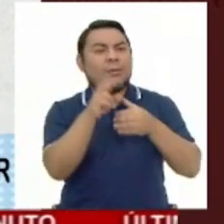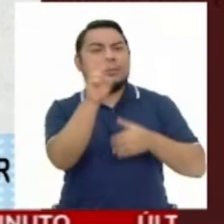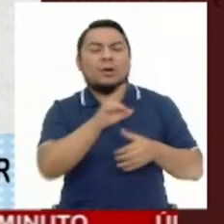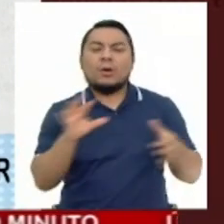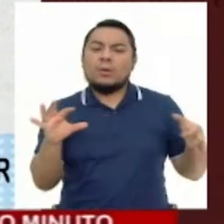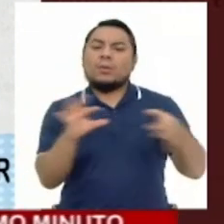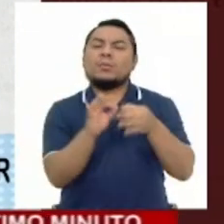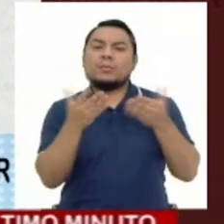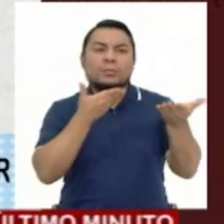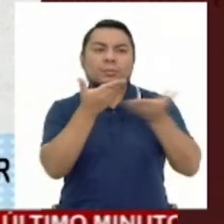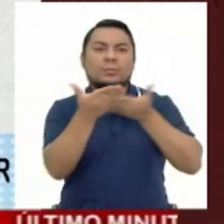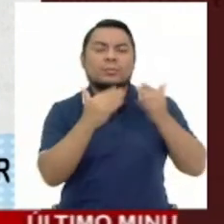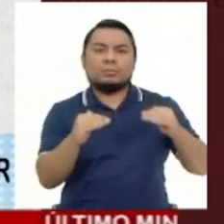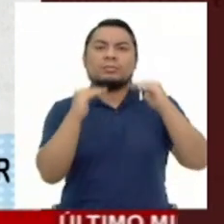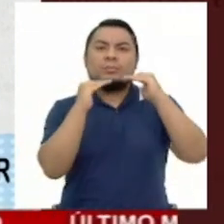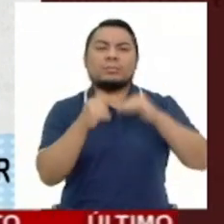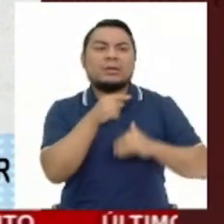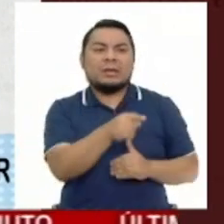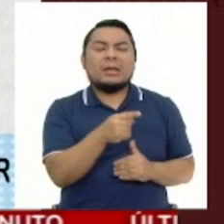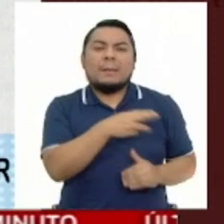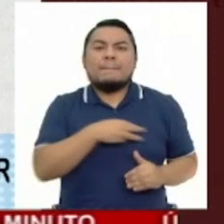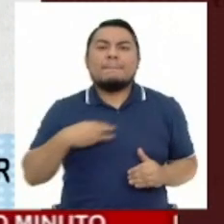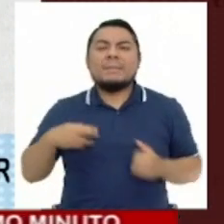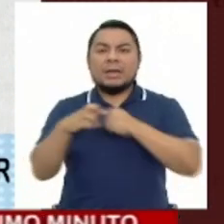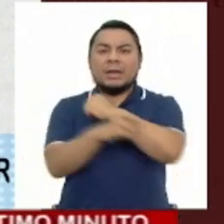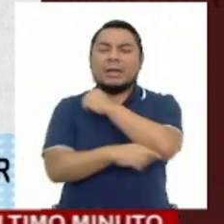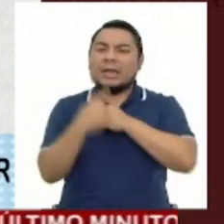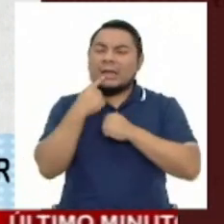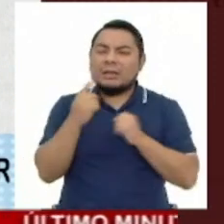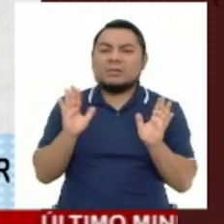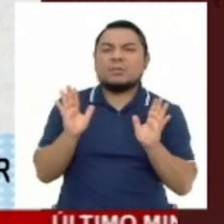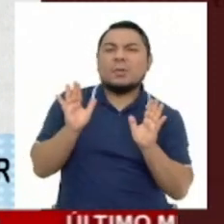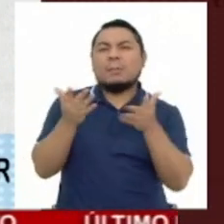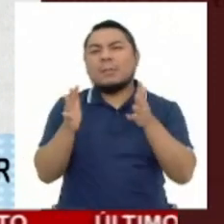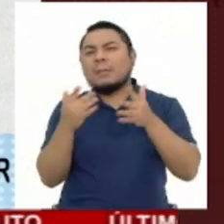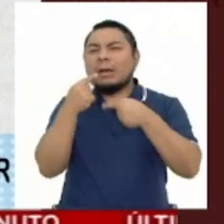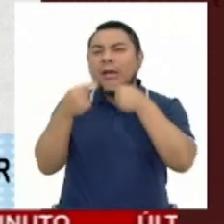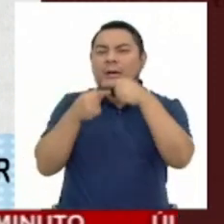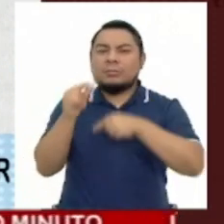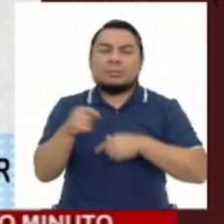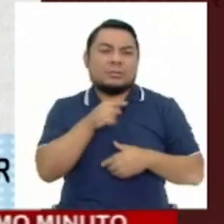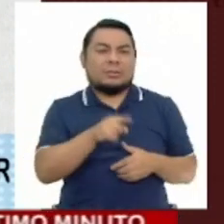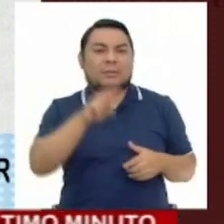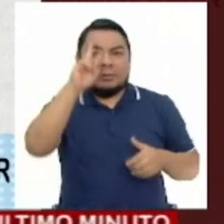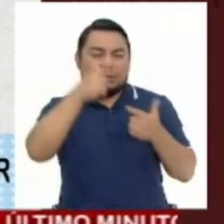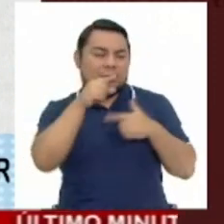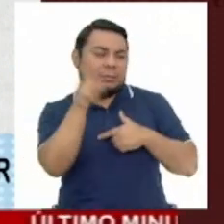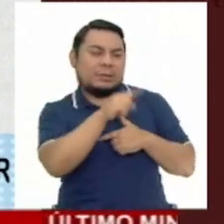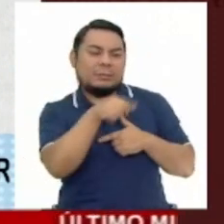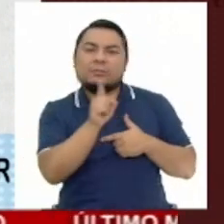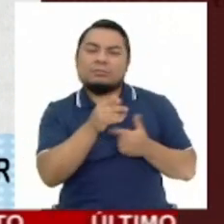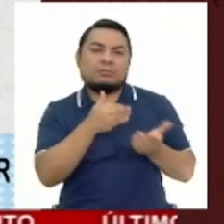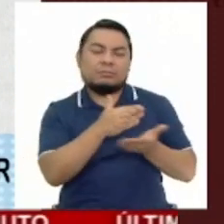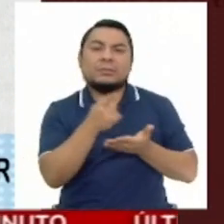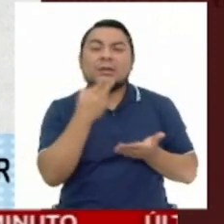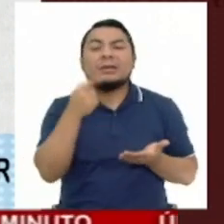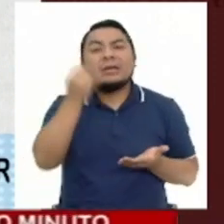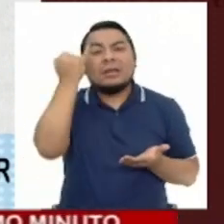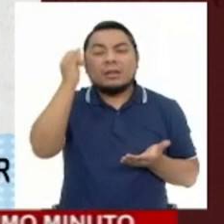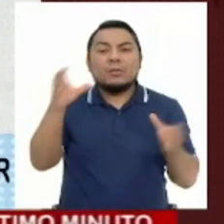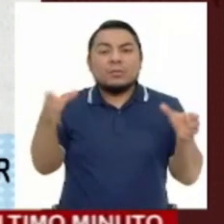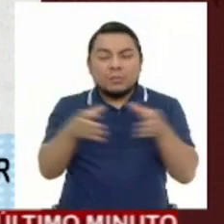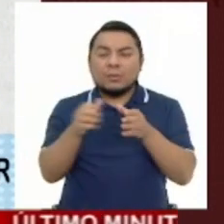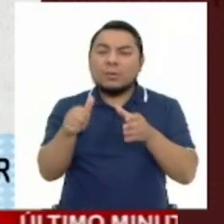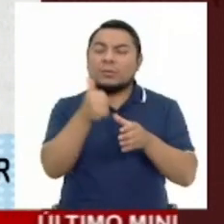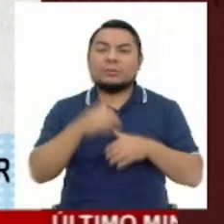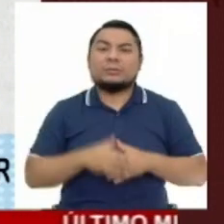presidente Castillo en el establecimiento de relaciones diplomáticas con todos los países del planeta sin discriminación de carácter ideológico ni